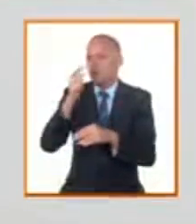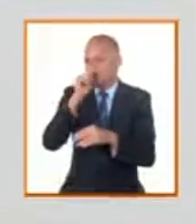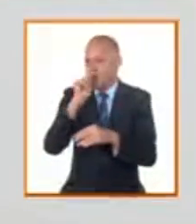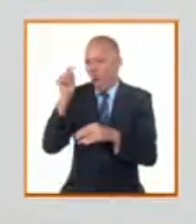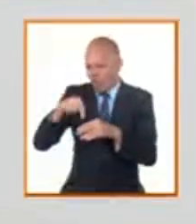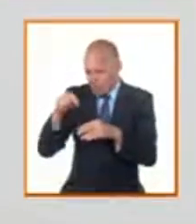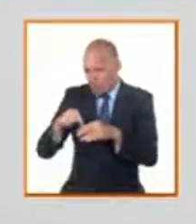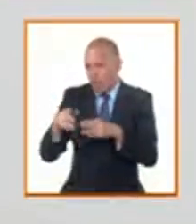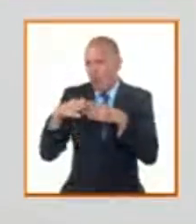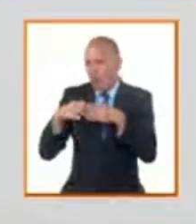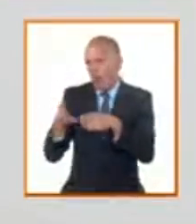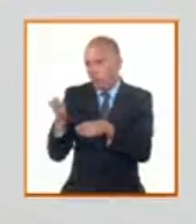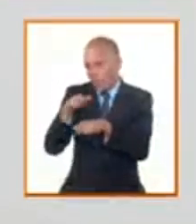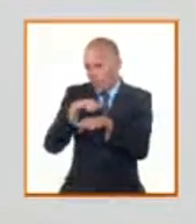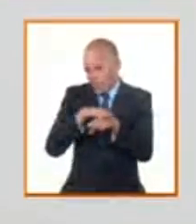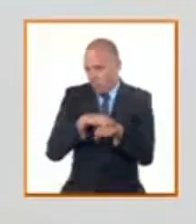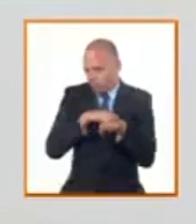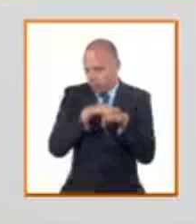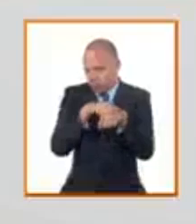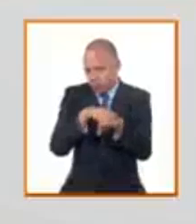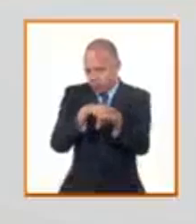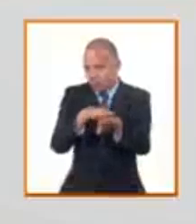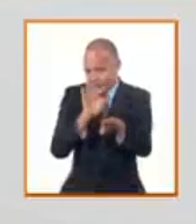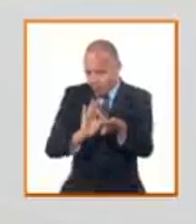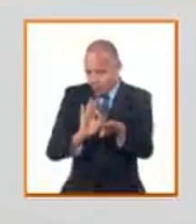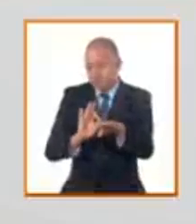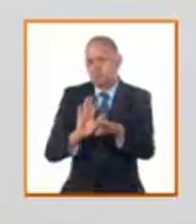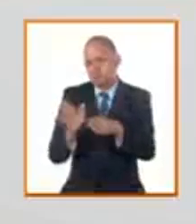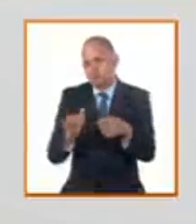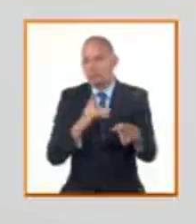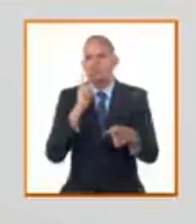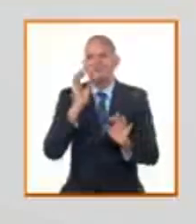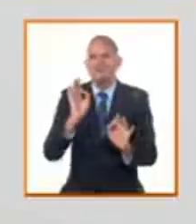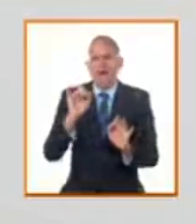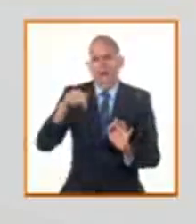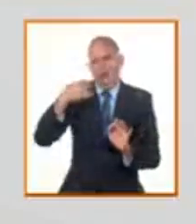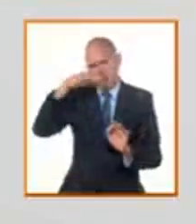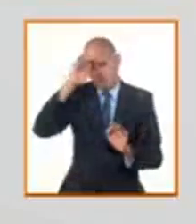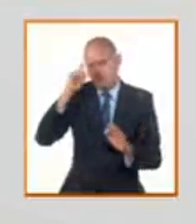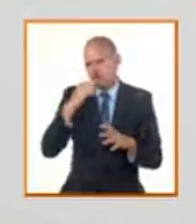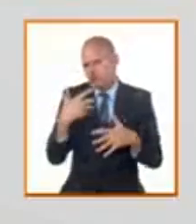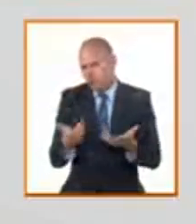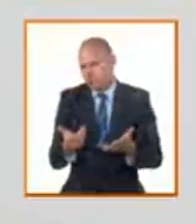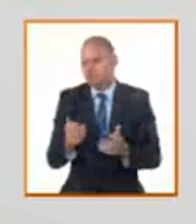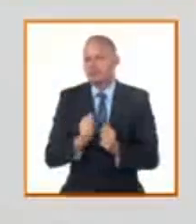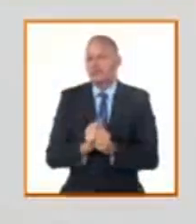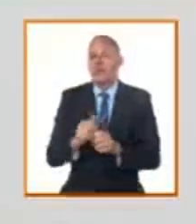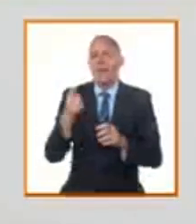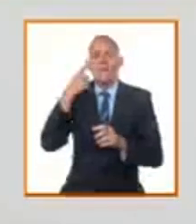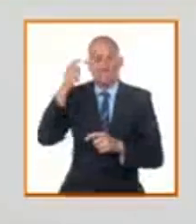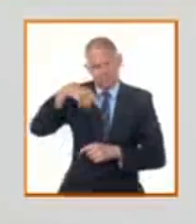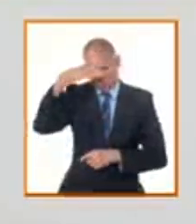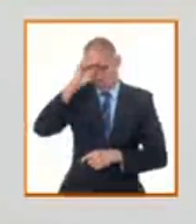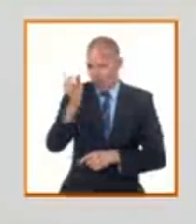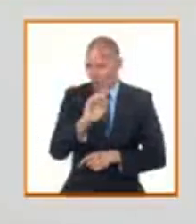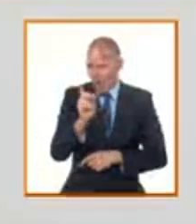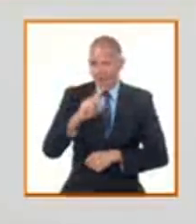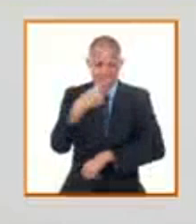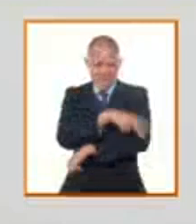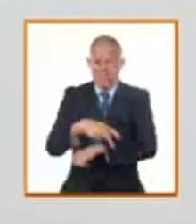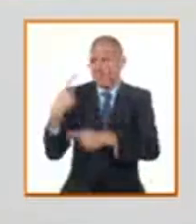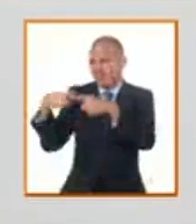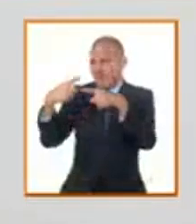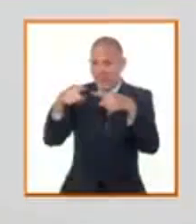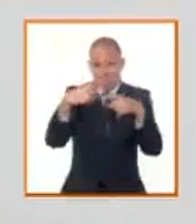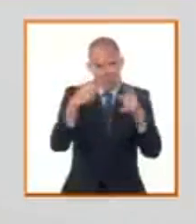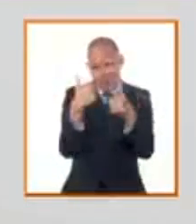desarrollaron otras drogas. Ahora, ¿cuál ha sido el impacto en Cuba de este fenómeno internacional? Bueno, primero, un incremento